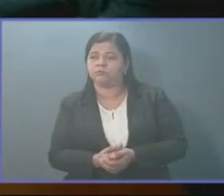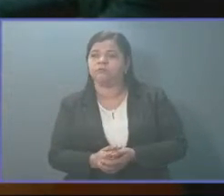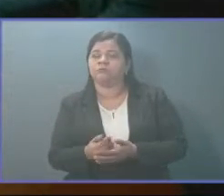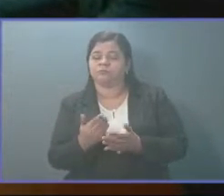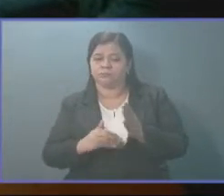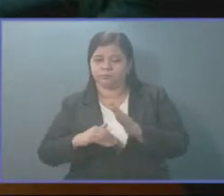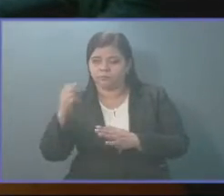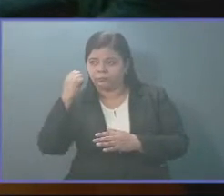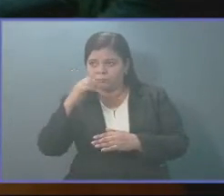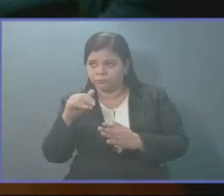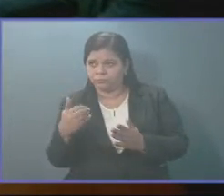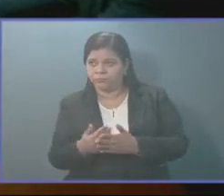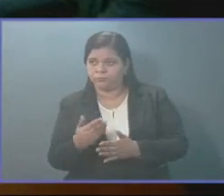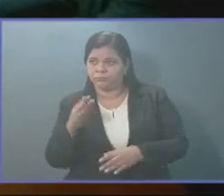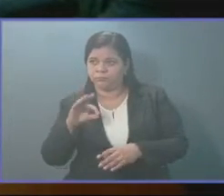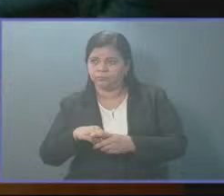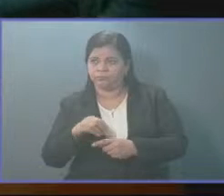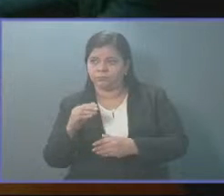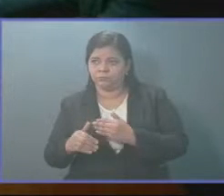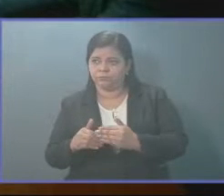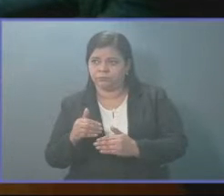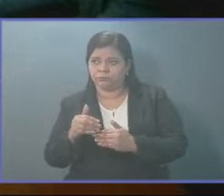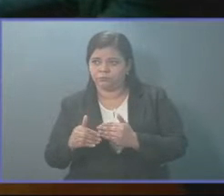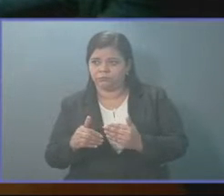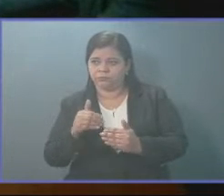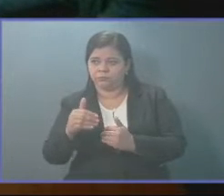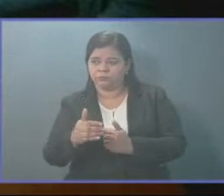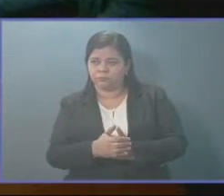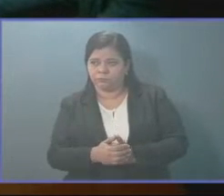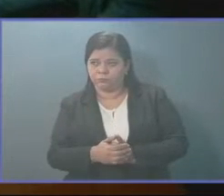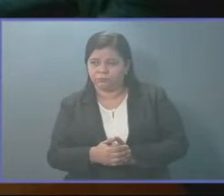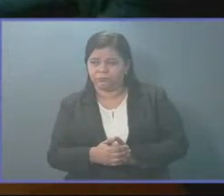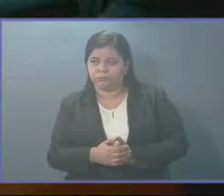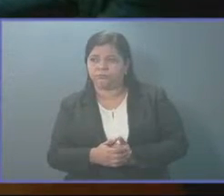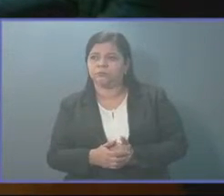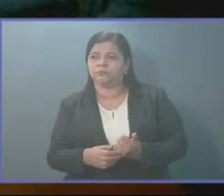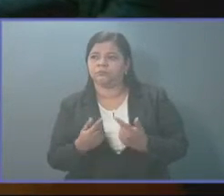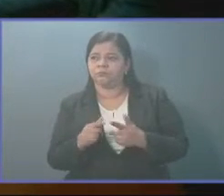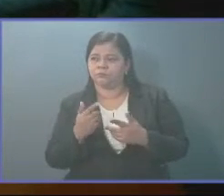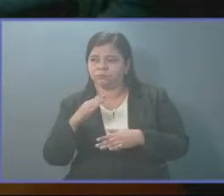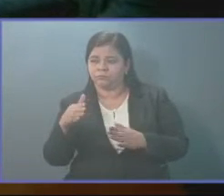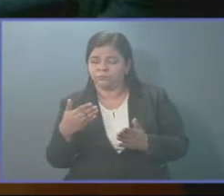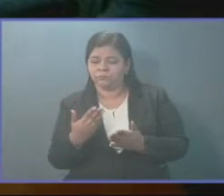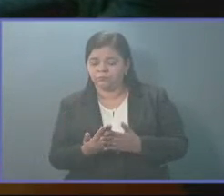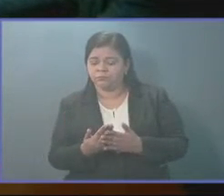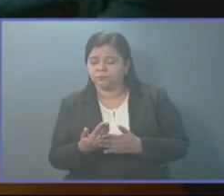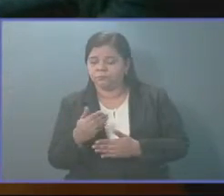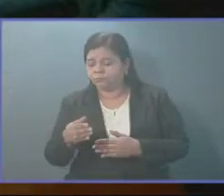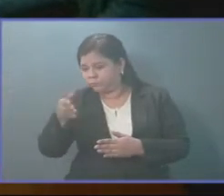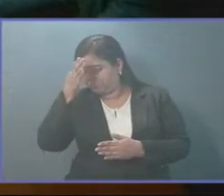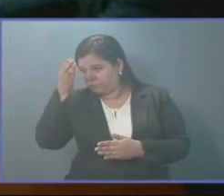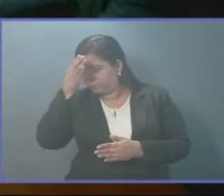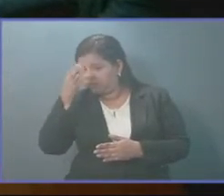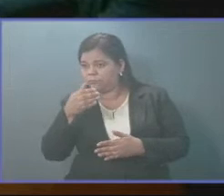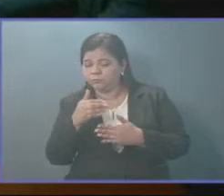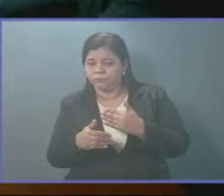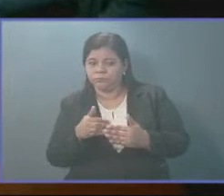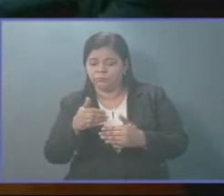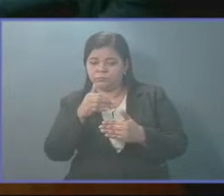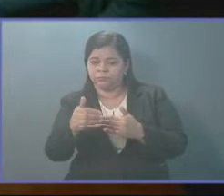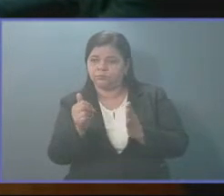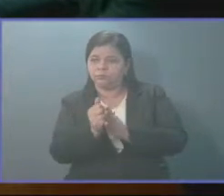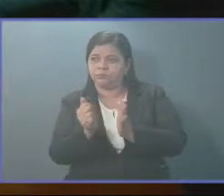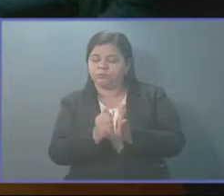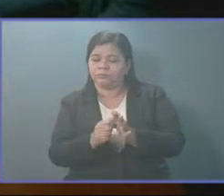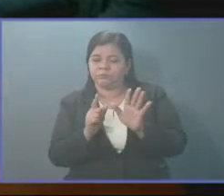con las disposiciones de este código. Hubo acuerdo en agregar o medios de impugnación. Interpretación de las normas procesales.